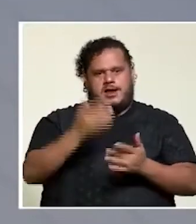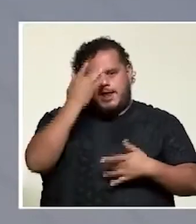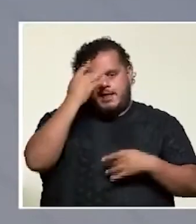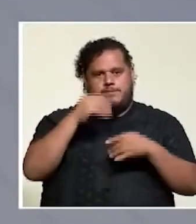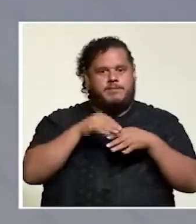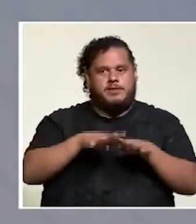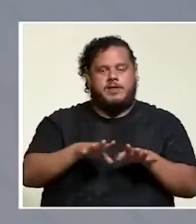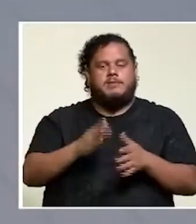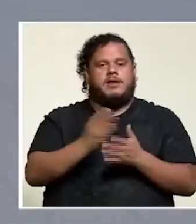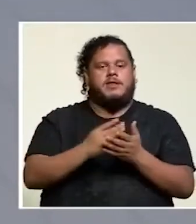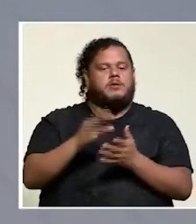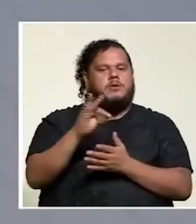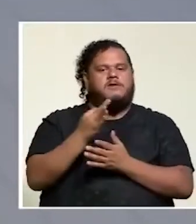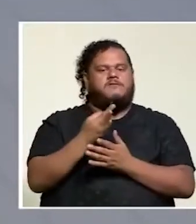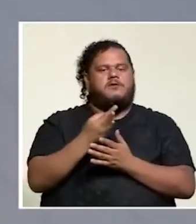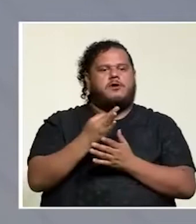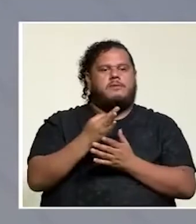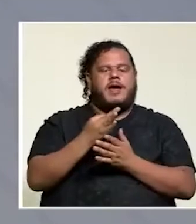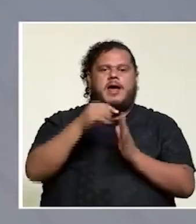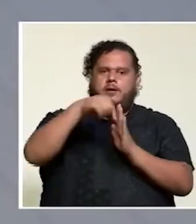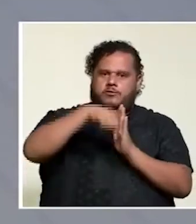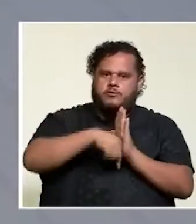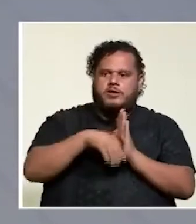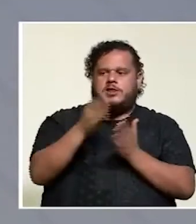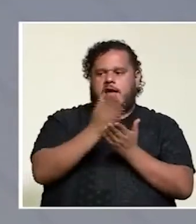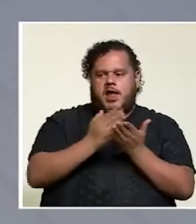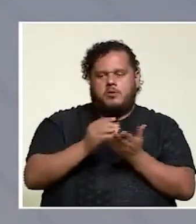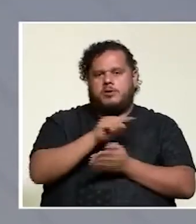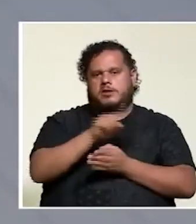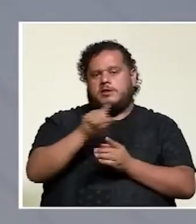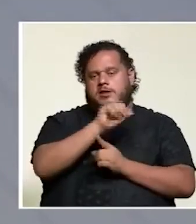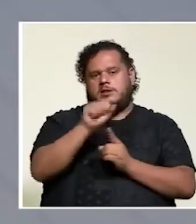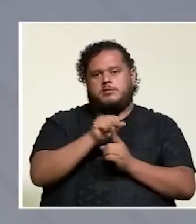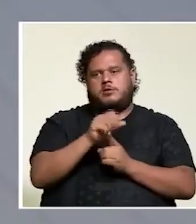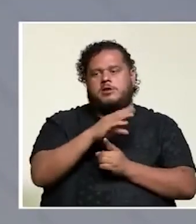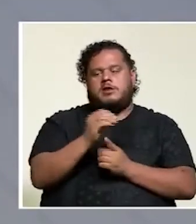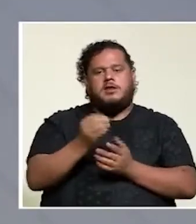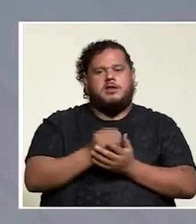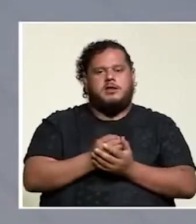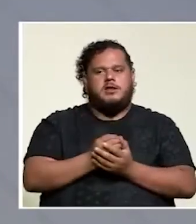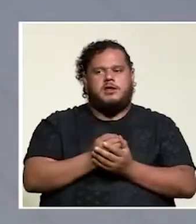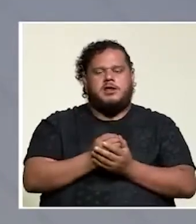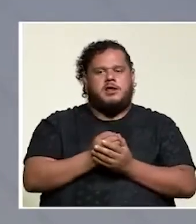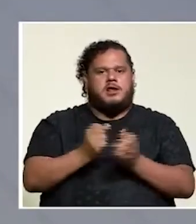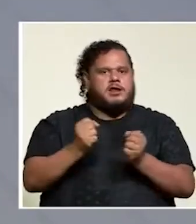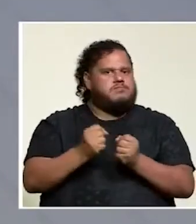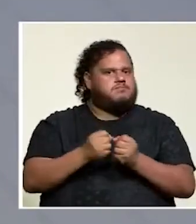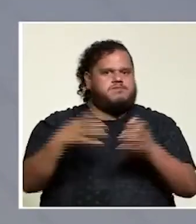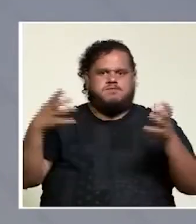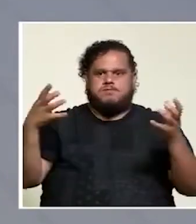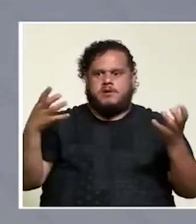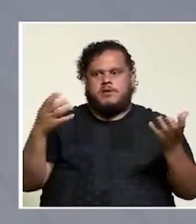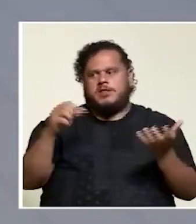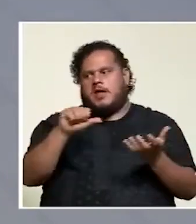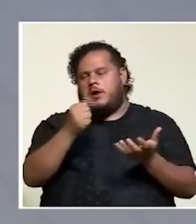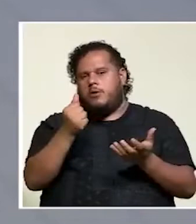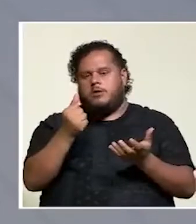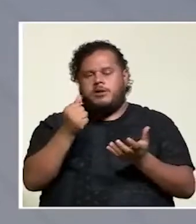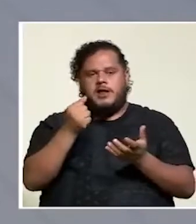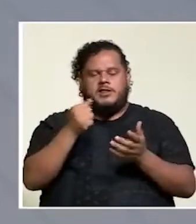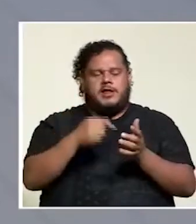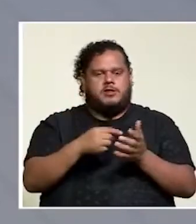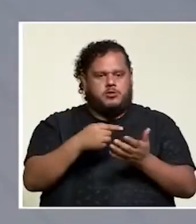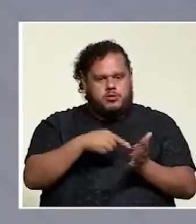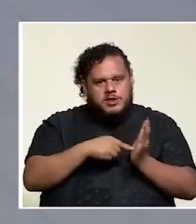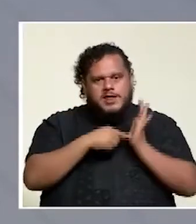de alguna forma agudiza algunas de estas cosas. Y nos revienta otras realidades,